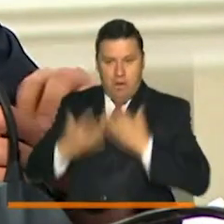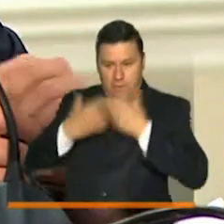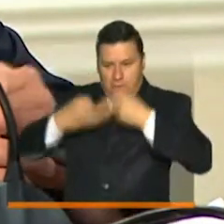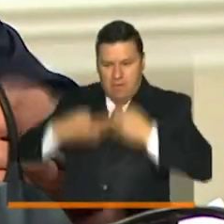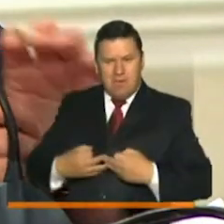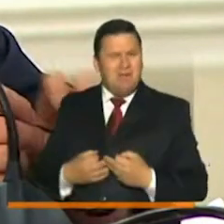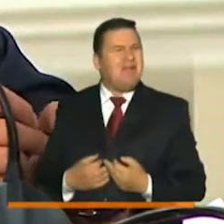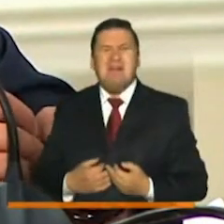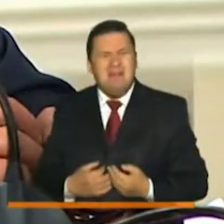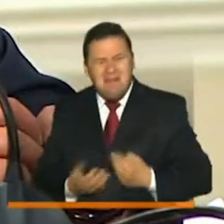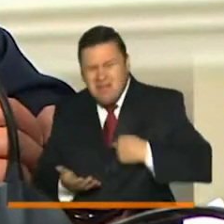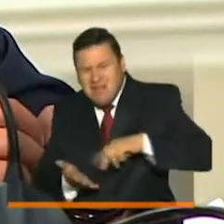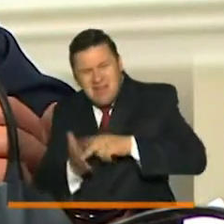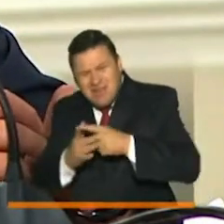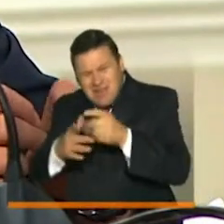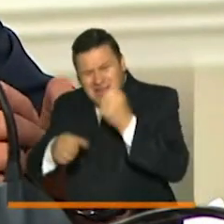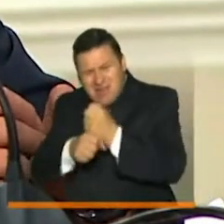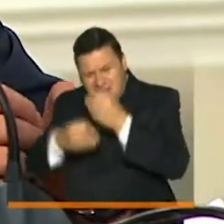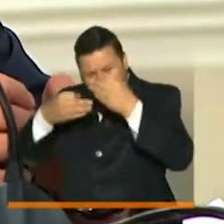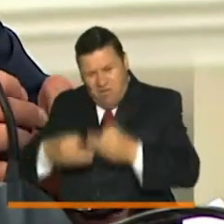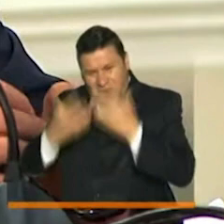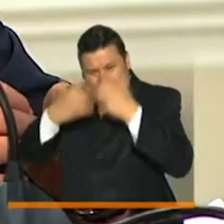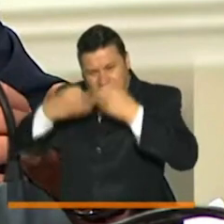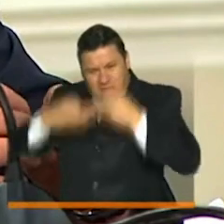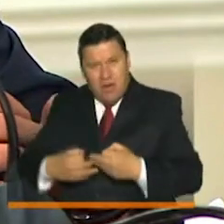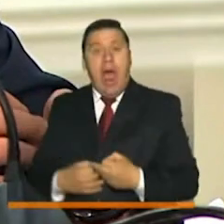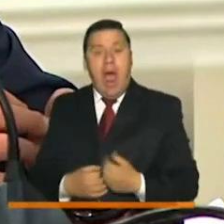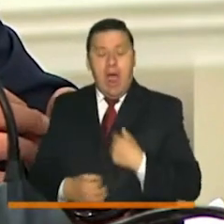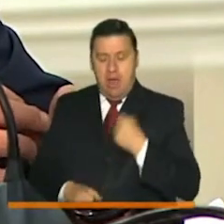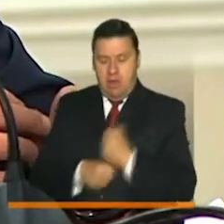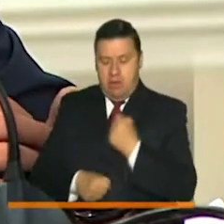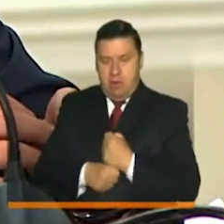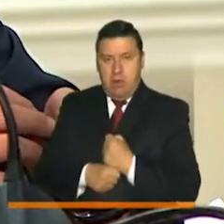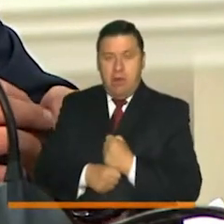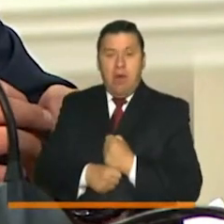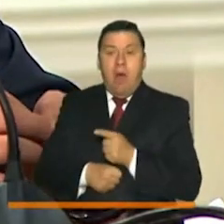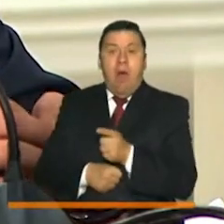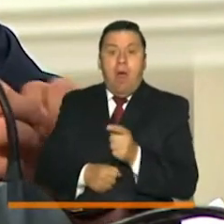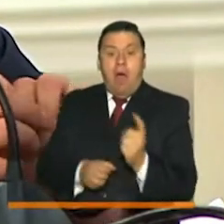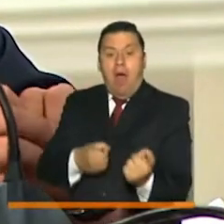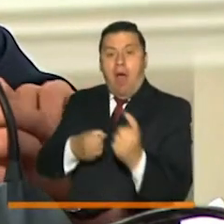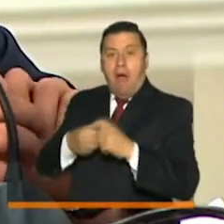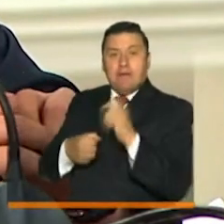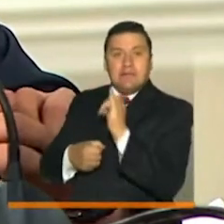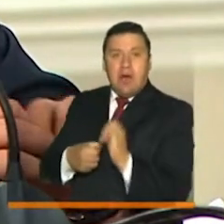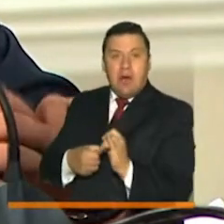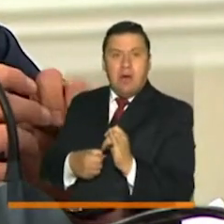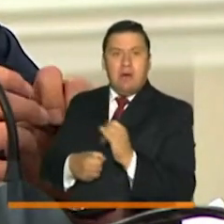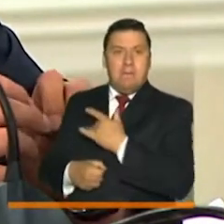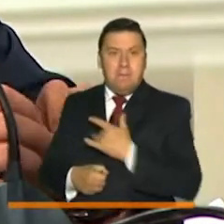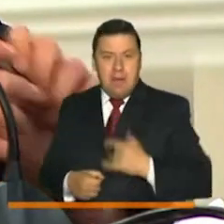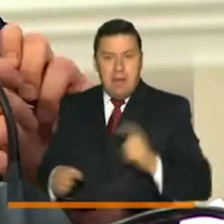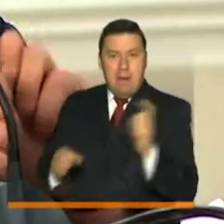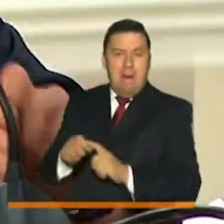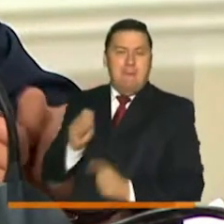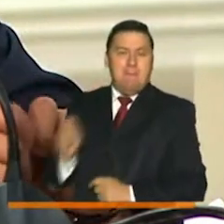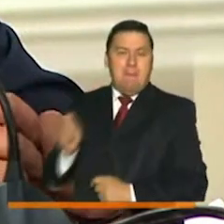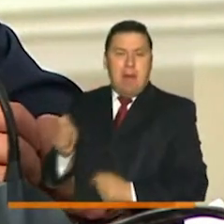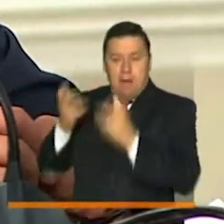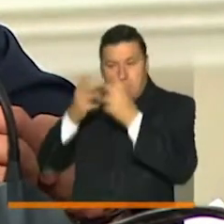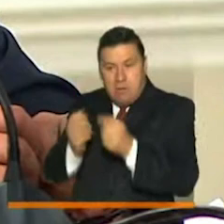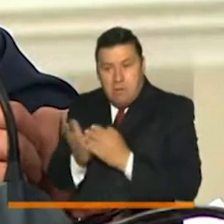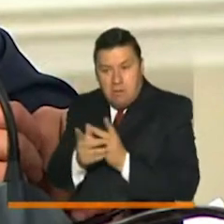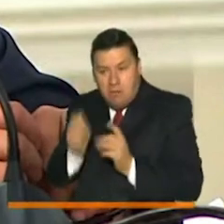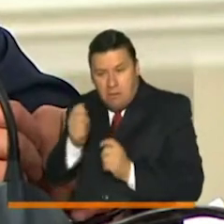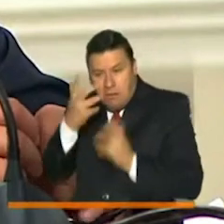quiere decir para nosotros empleo formal? Es que el empleador tenga a las personas afiliadas a Seguridad Social y haya pagado sus aportes de la